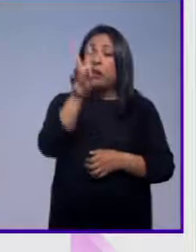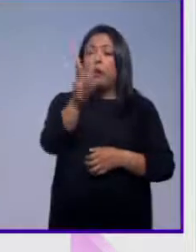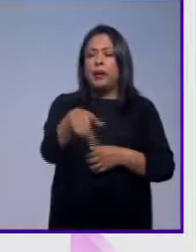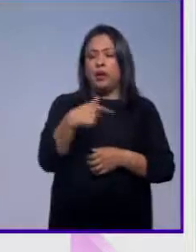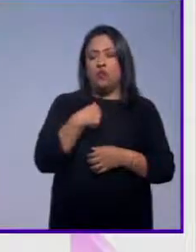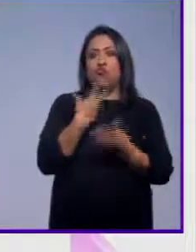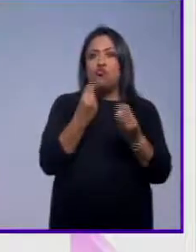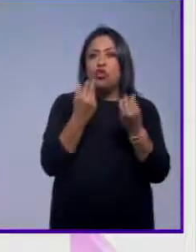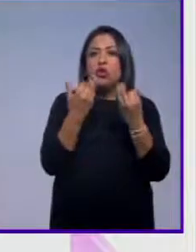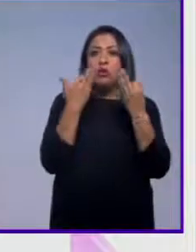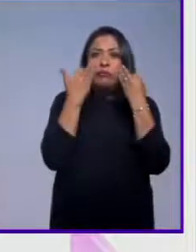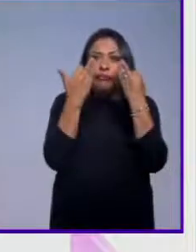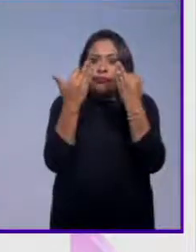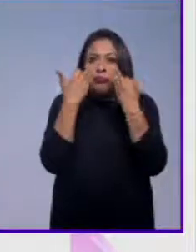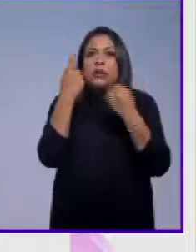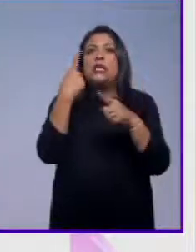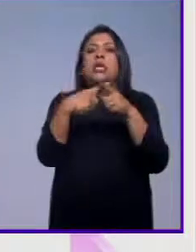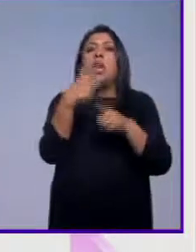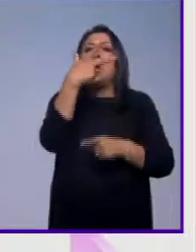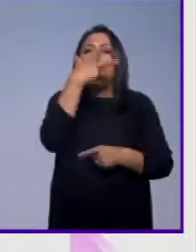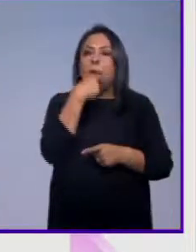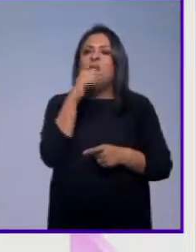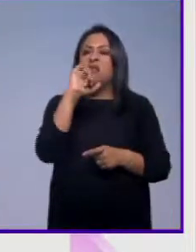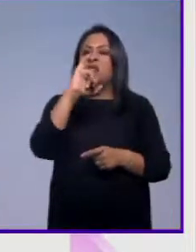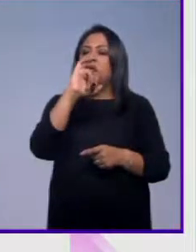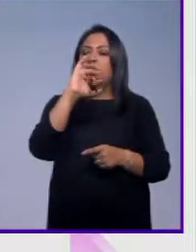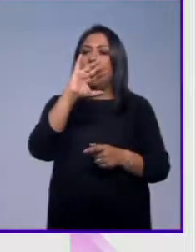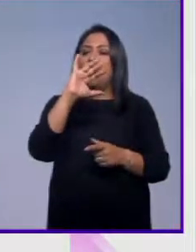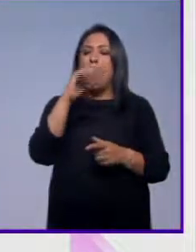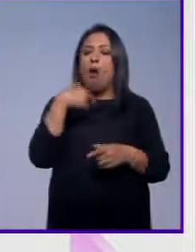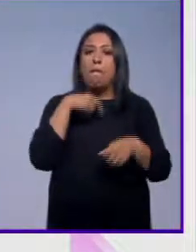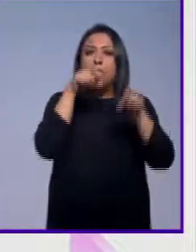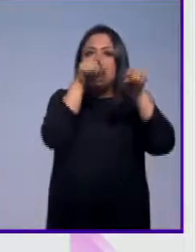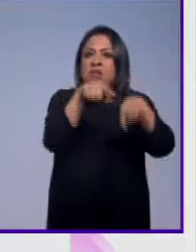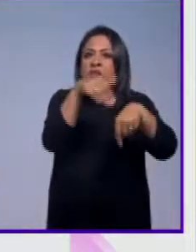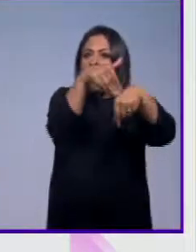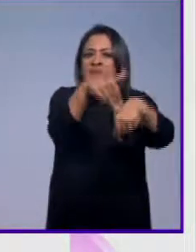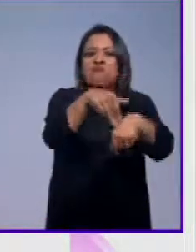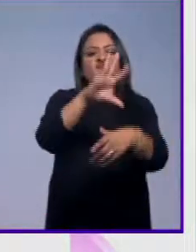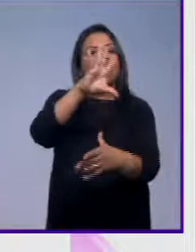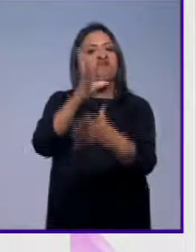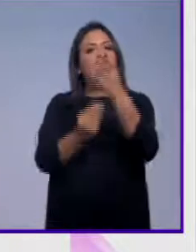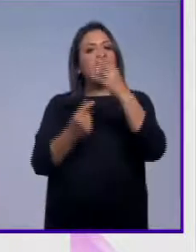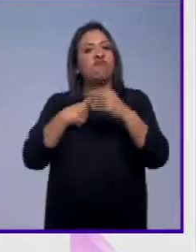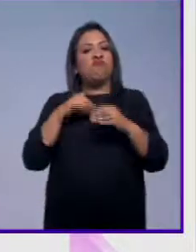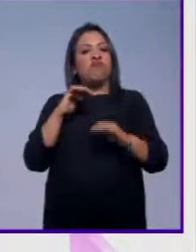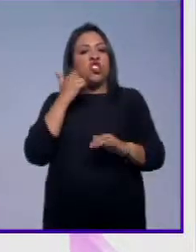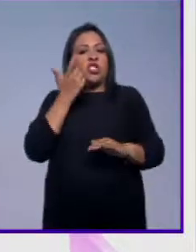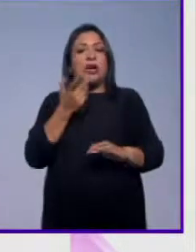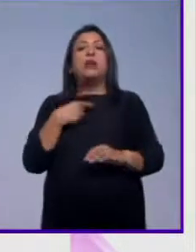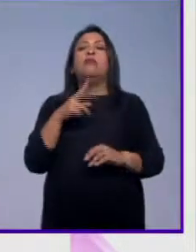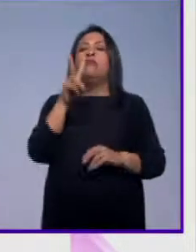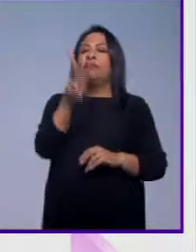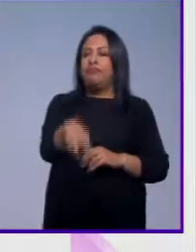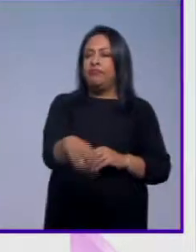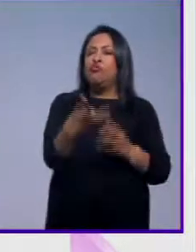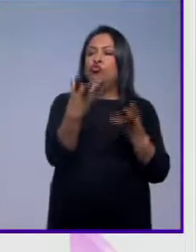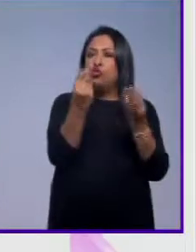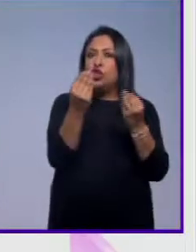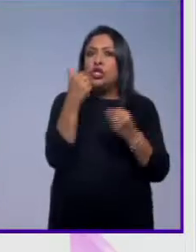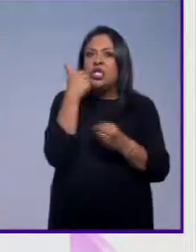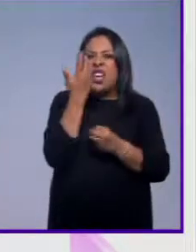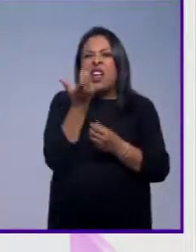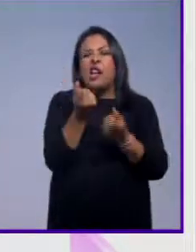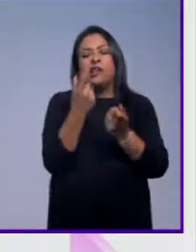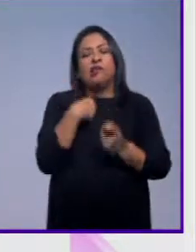de hombres que si escapan a esto no lidia claro por supuesto la gran mayoría lo intenta claro hay algunos